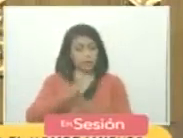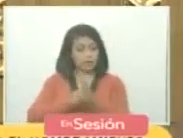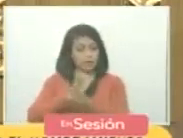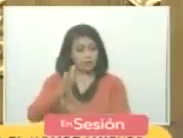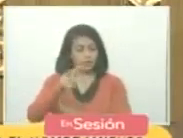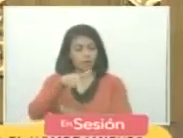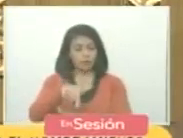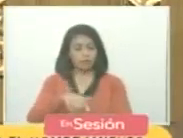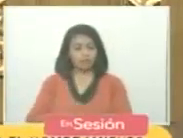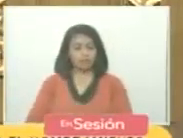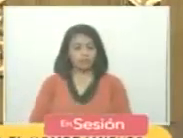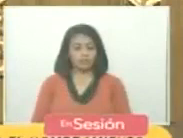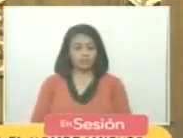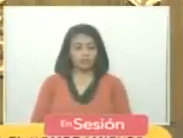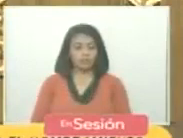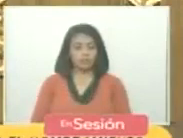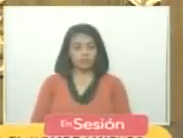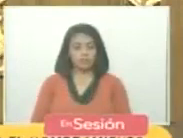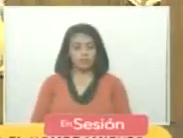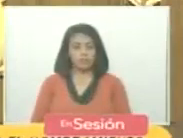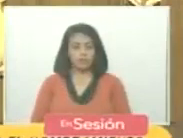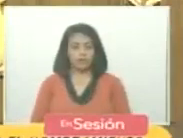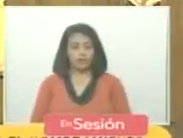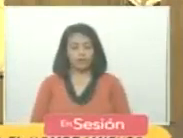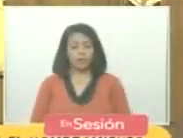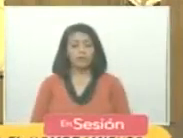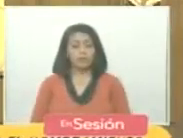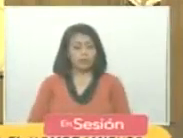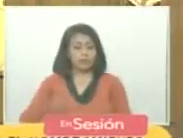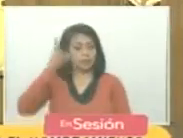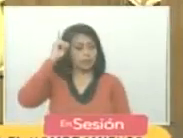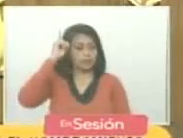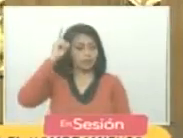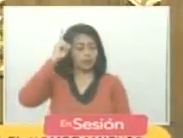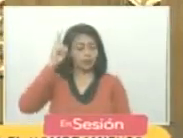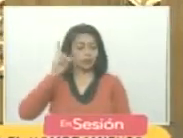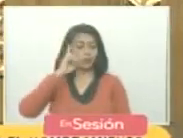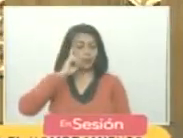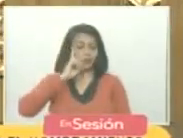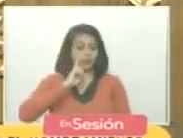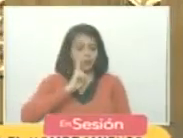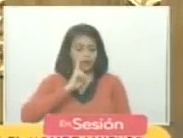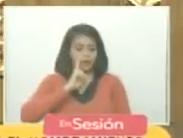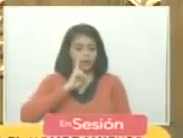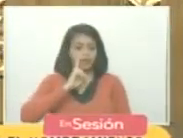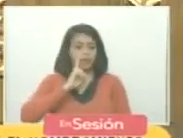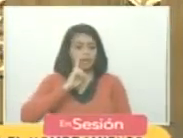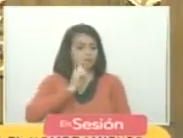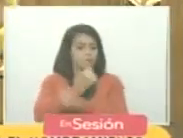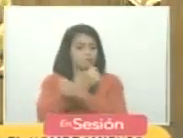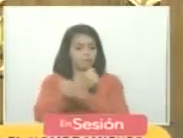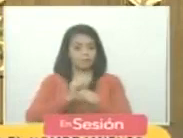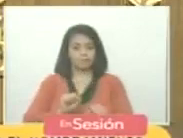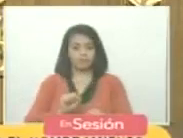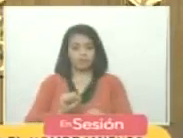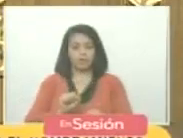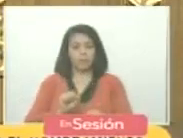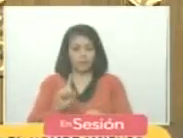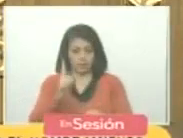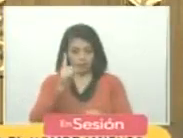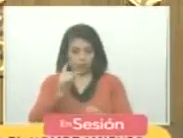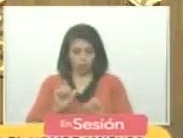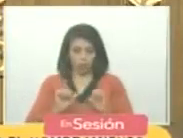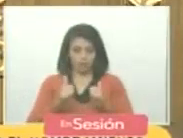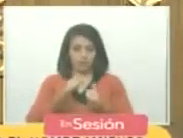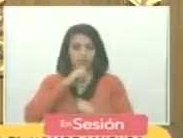ruta de Guaycaipuro, de Bolívar. Es imposible no comenzar hablando un poco de